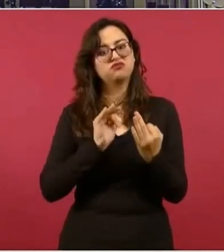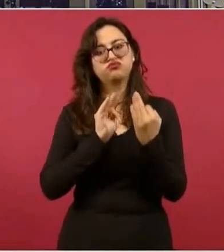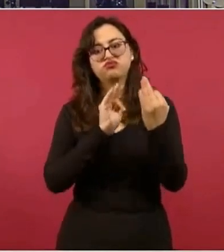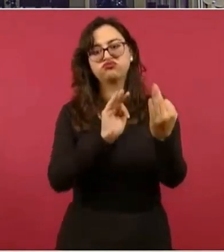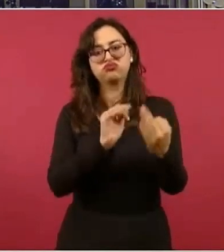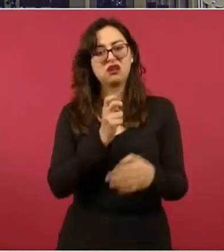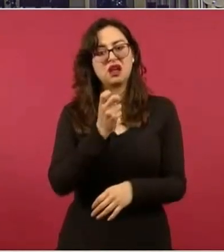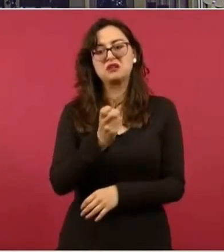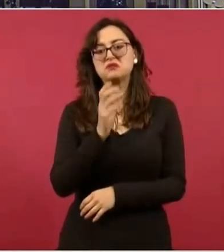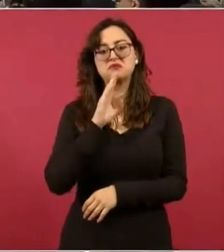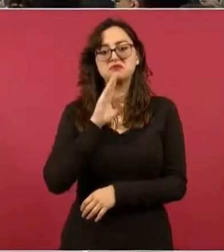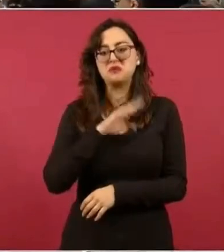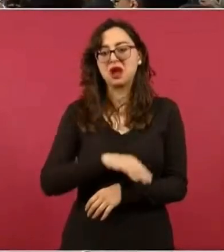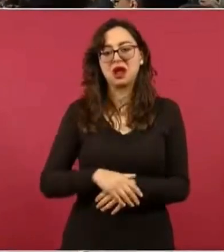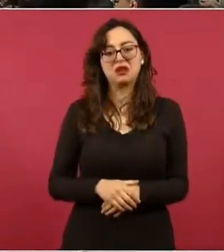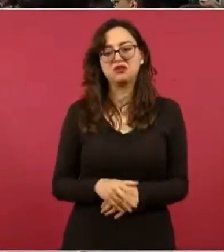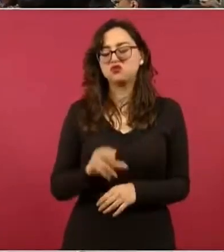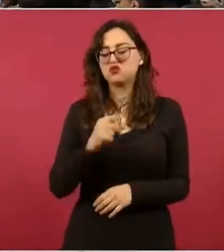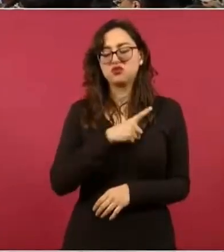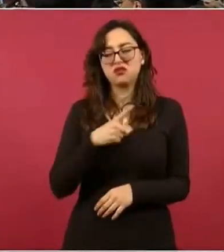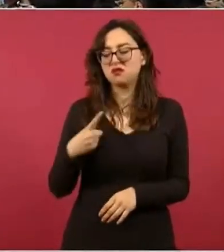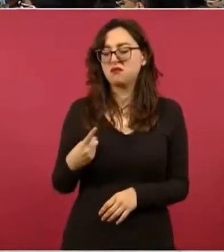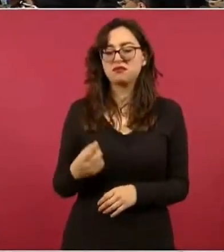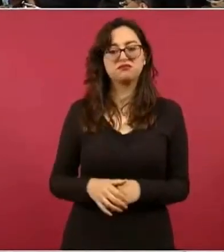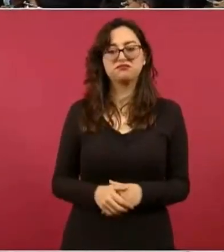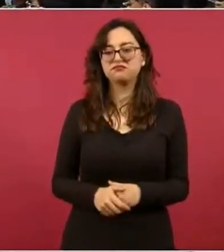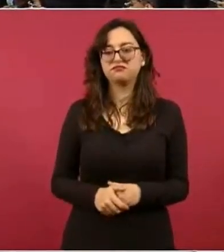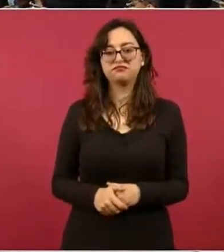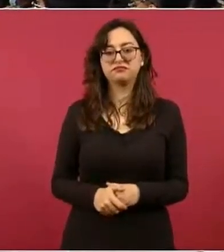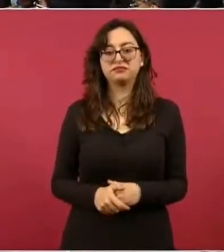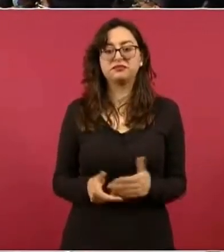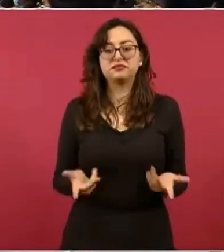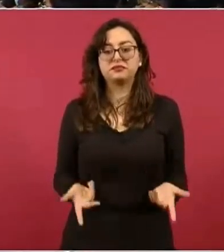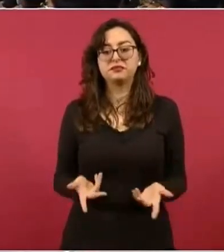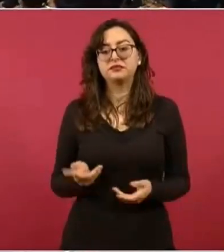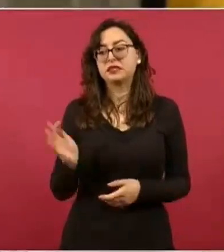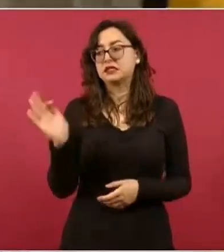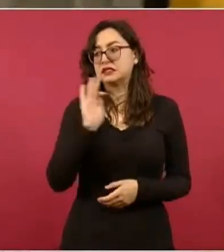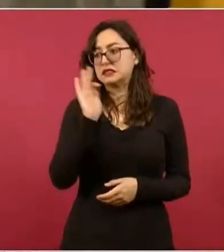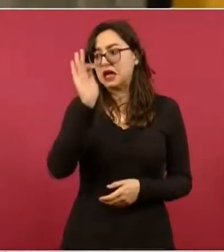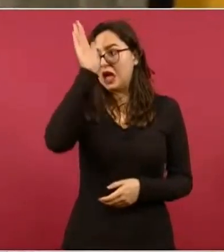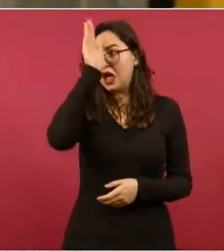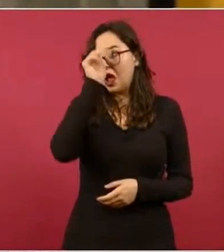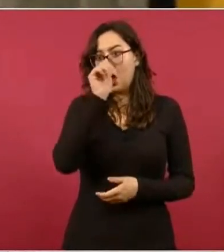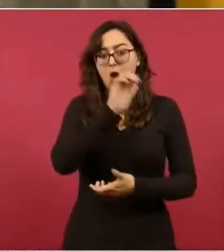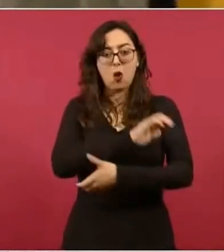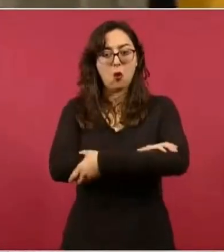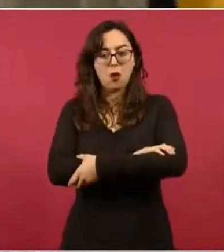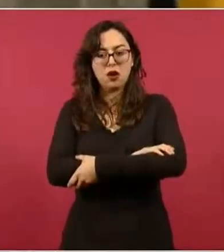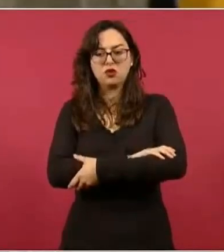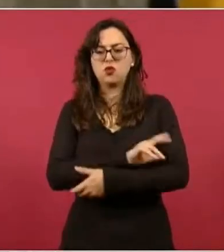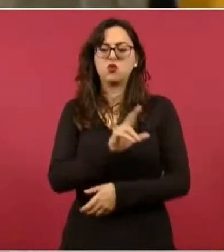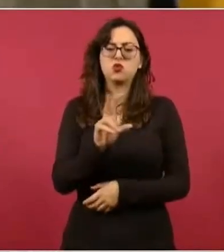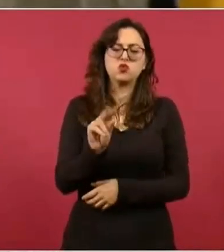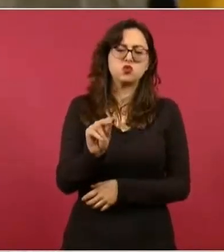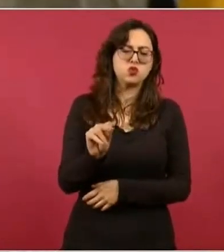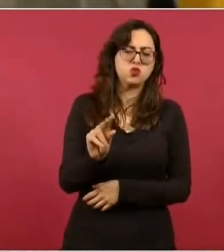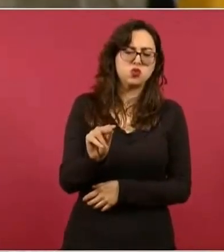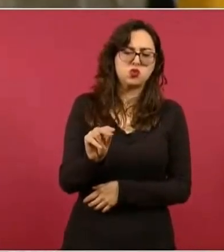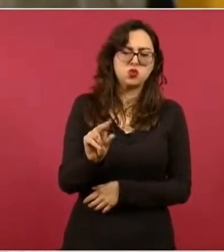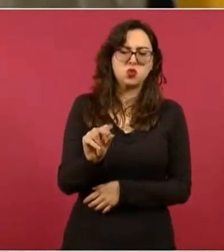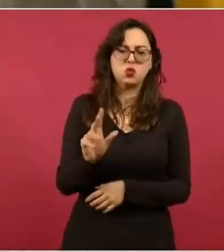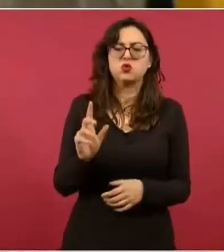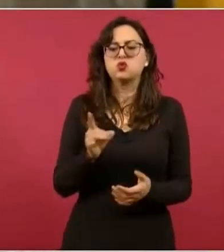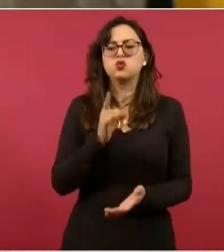de esta manera no sean humillados presidente un llamado a quizás no sea un pacto porque un pacto sería tener el compromiso